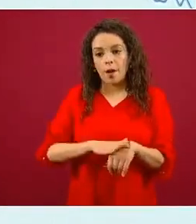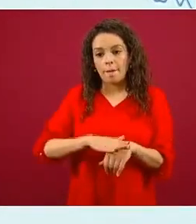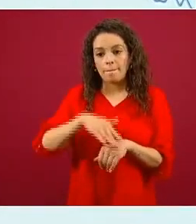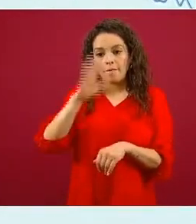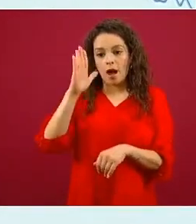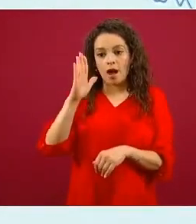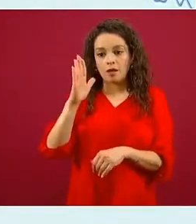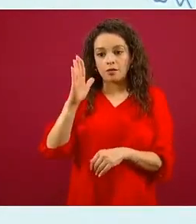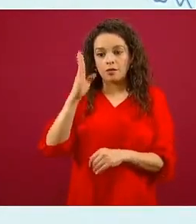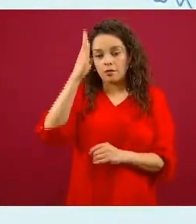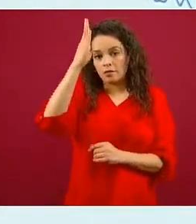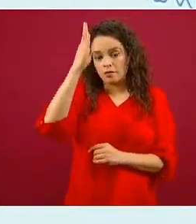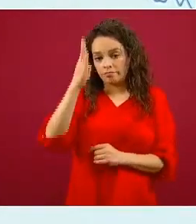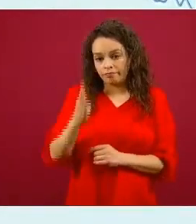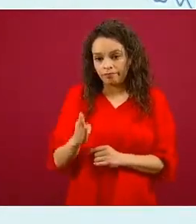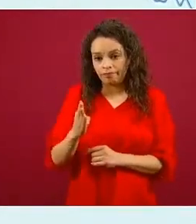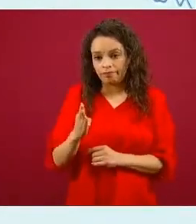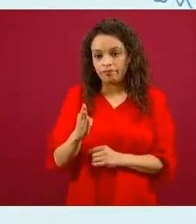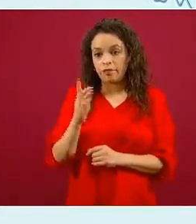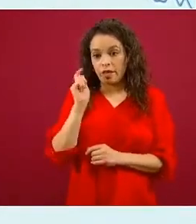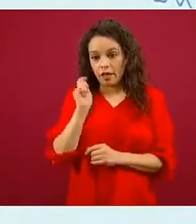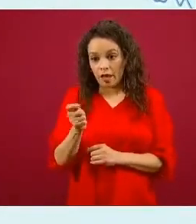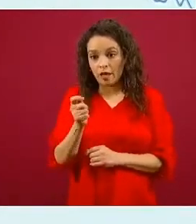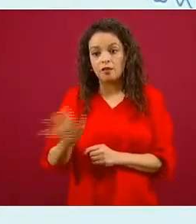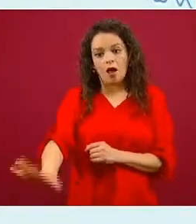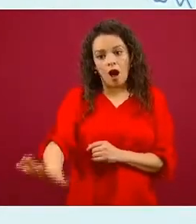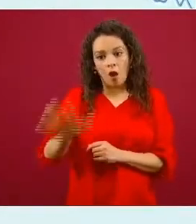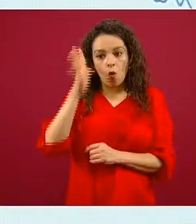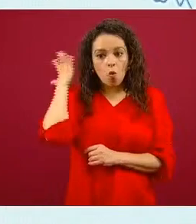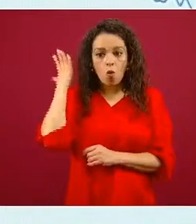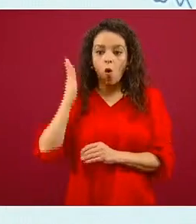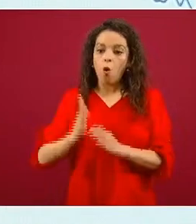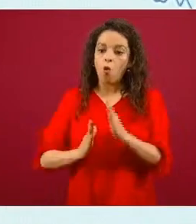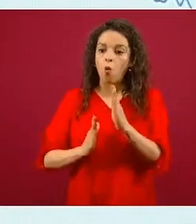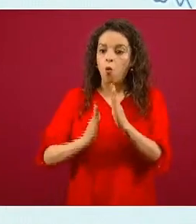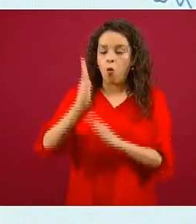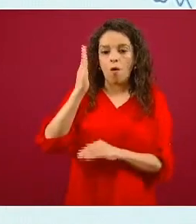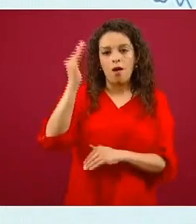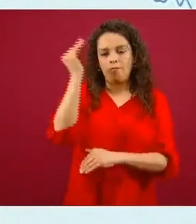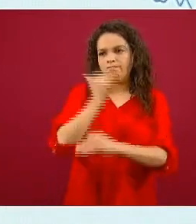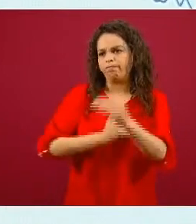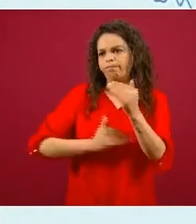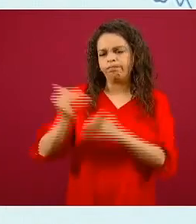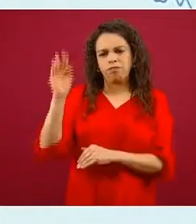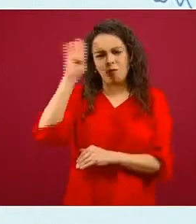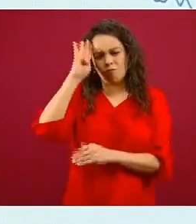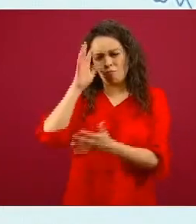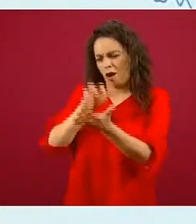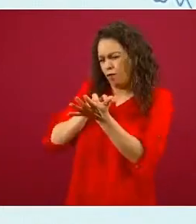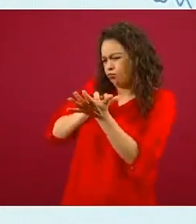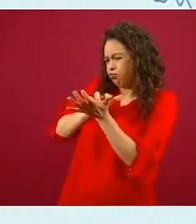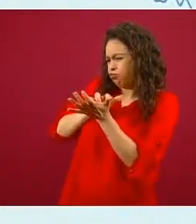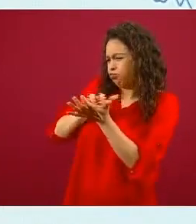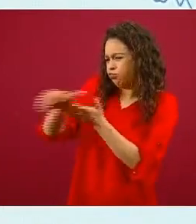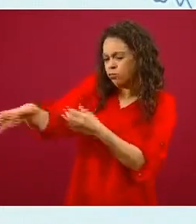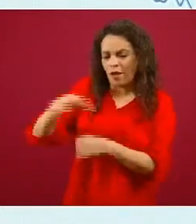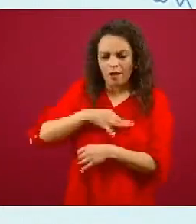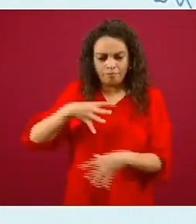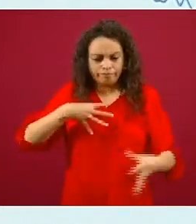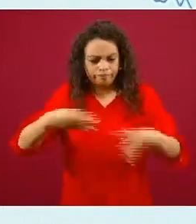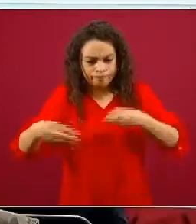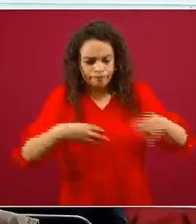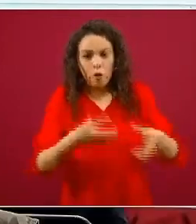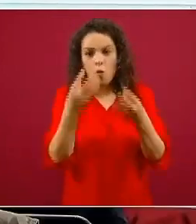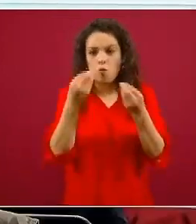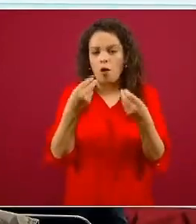transversal, horizontal, que quiere decir que la velocidad del cambio es muy alta, y eso significa mucha transmisión, mucha